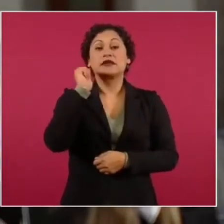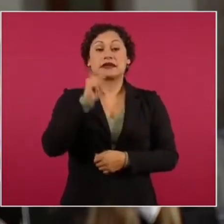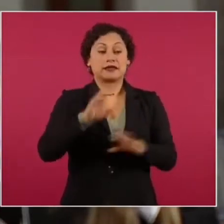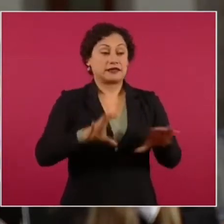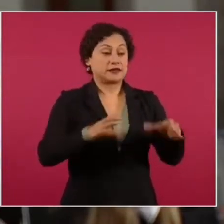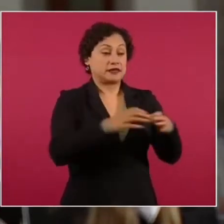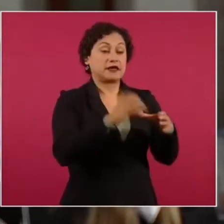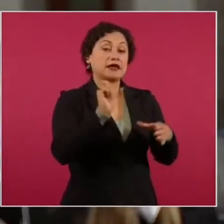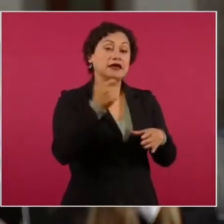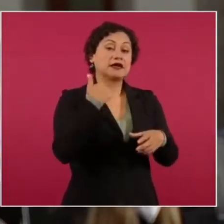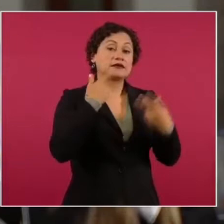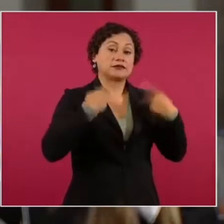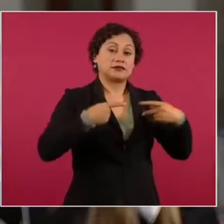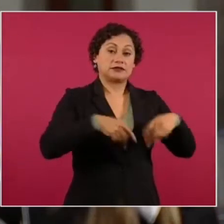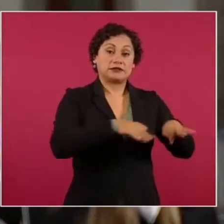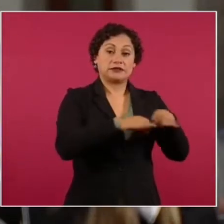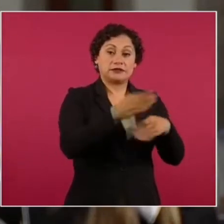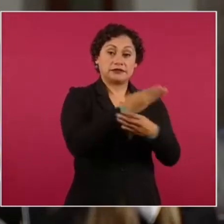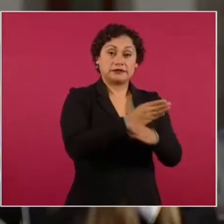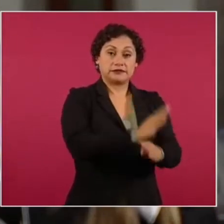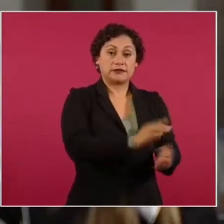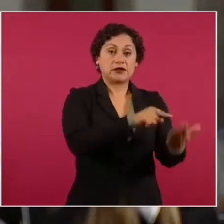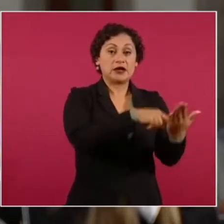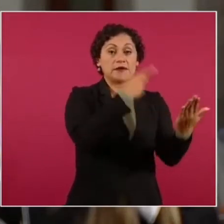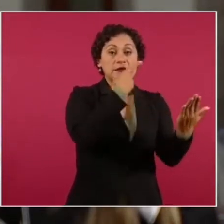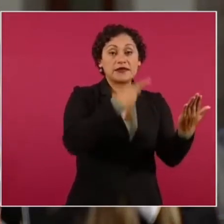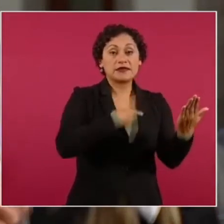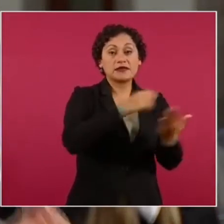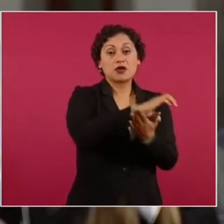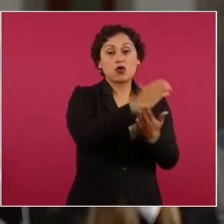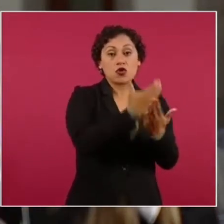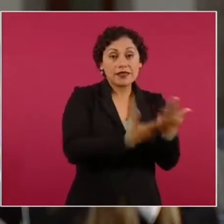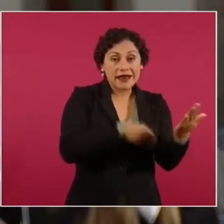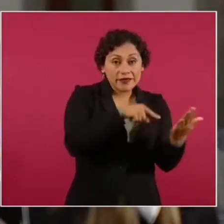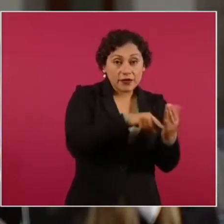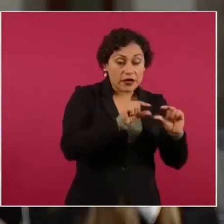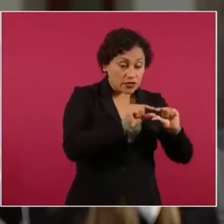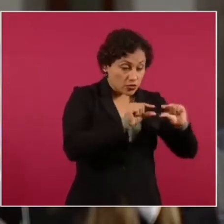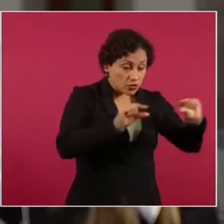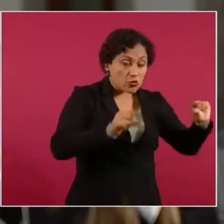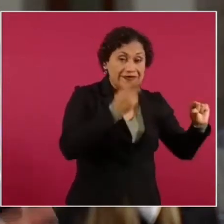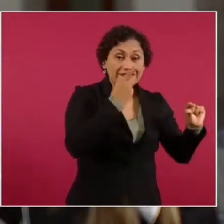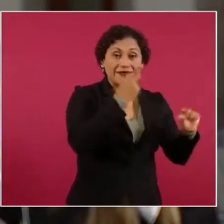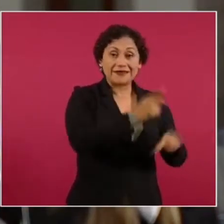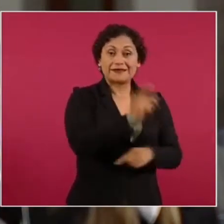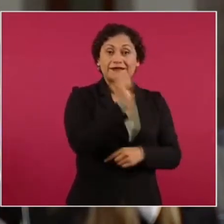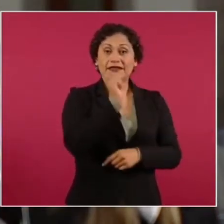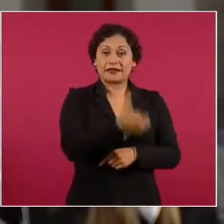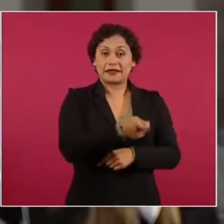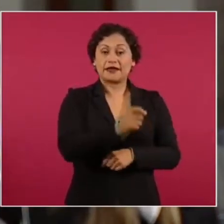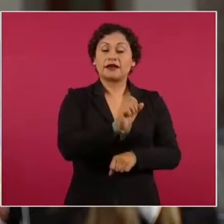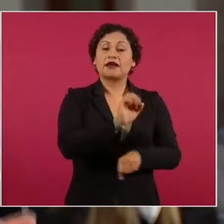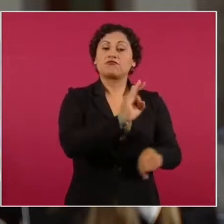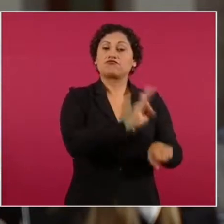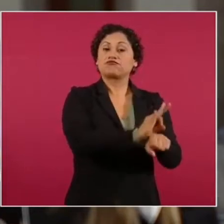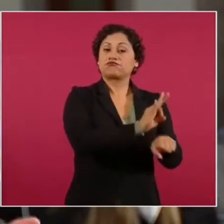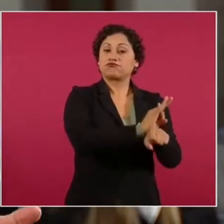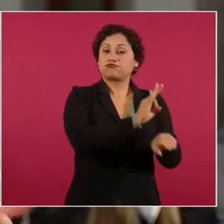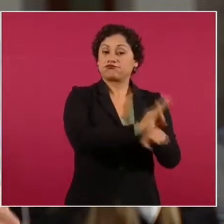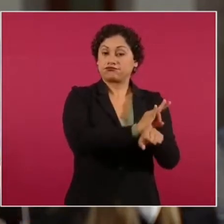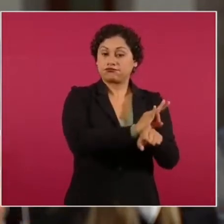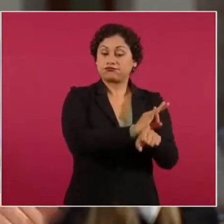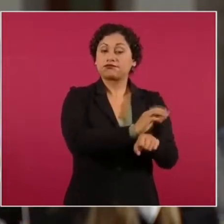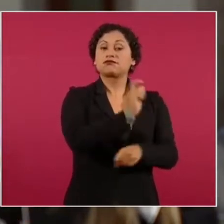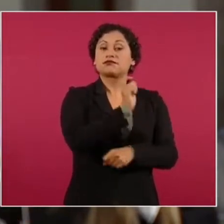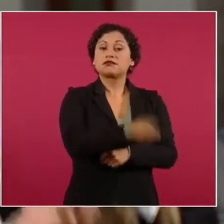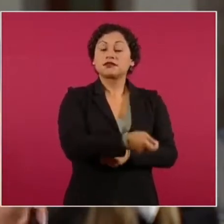de Banrural me exponen que ellos en su contrato colectivo de trabajo incluso tienen una cláusula que los ampara y que les permite